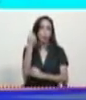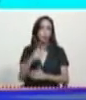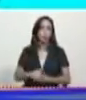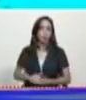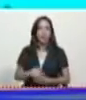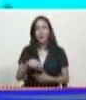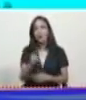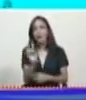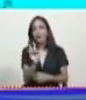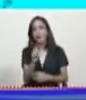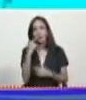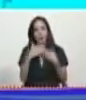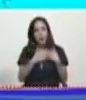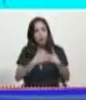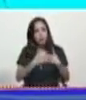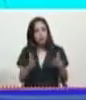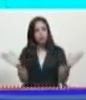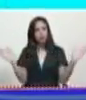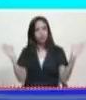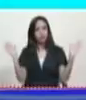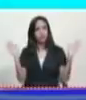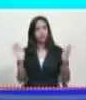Venezuela está abierta